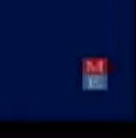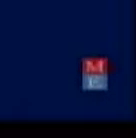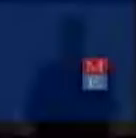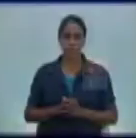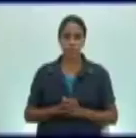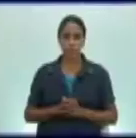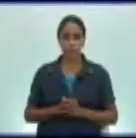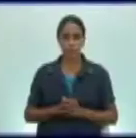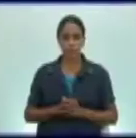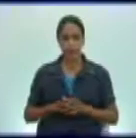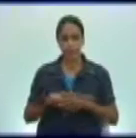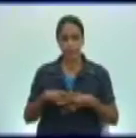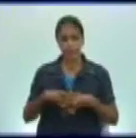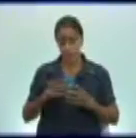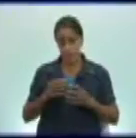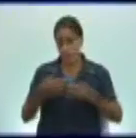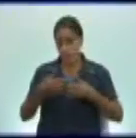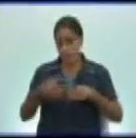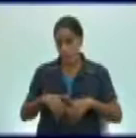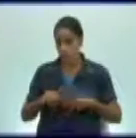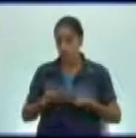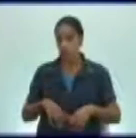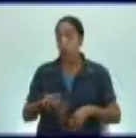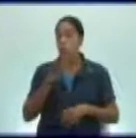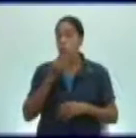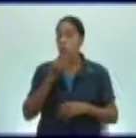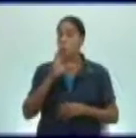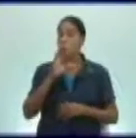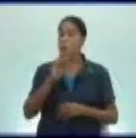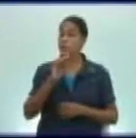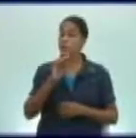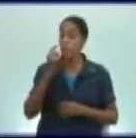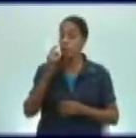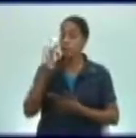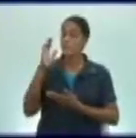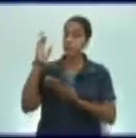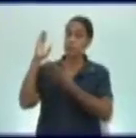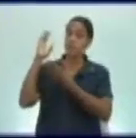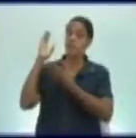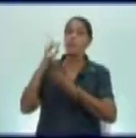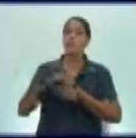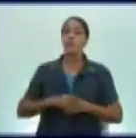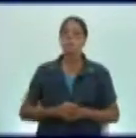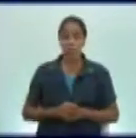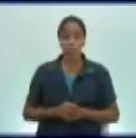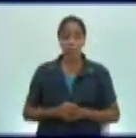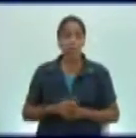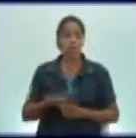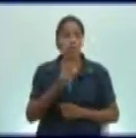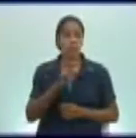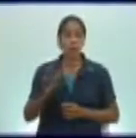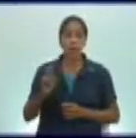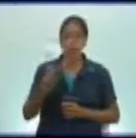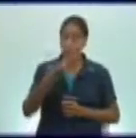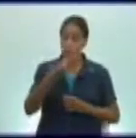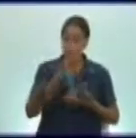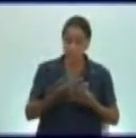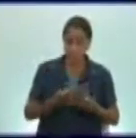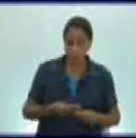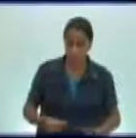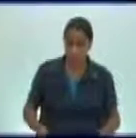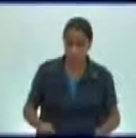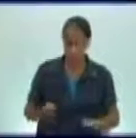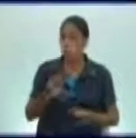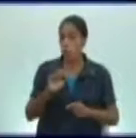En cuanto a la reproducción, podemos decir que muchos anélidos son hermafroditas, como las lombrices de tierras y las